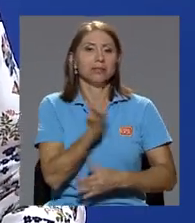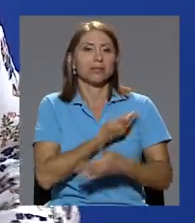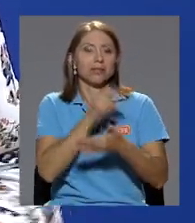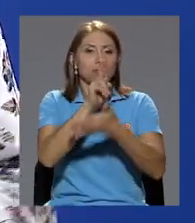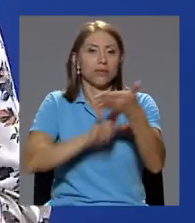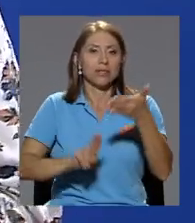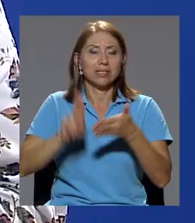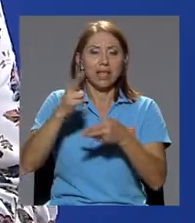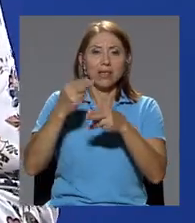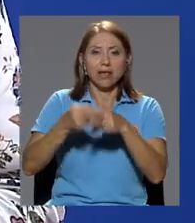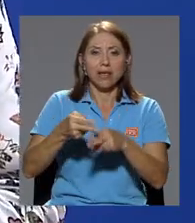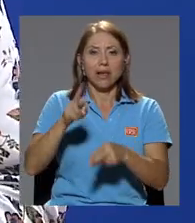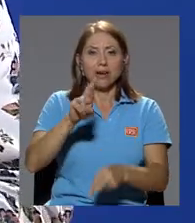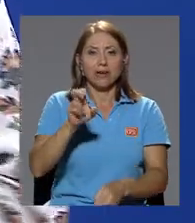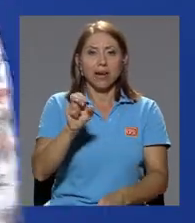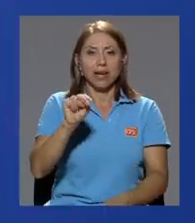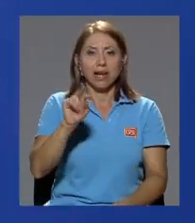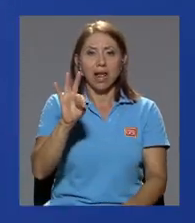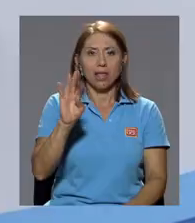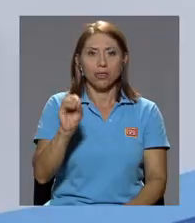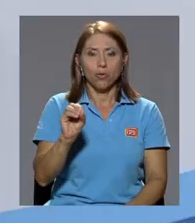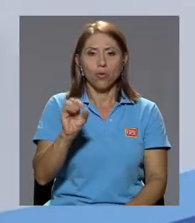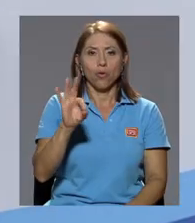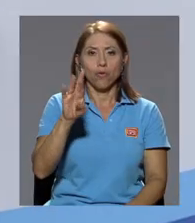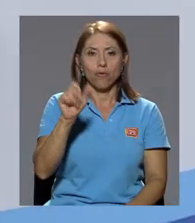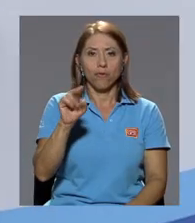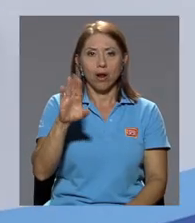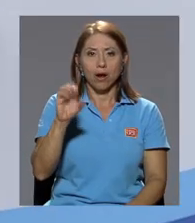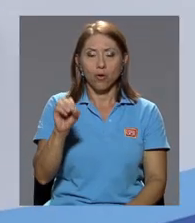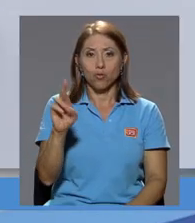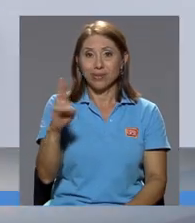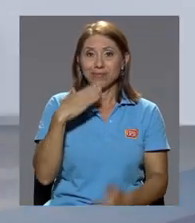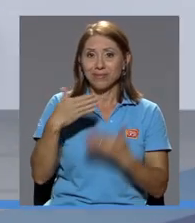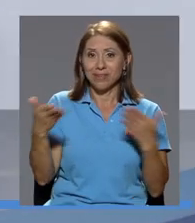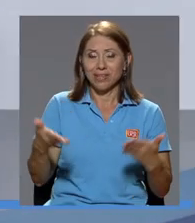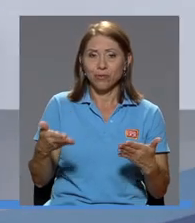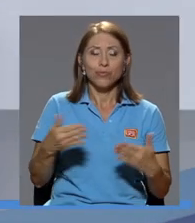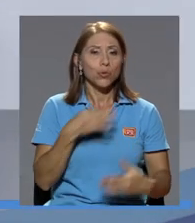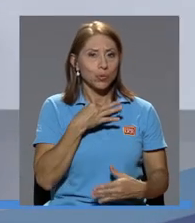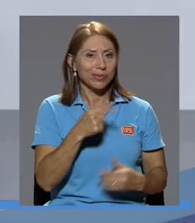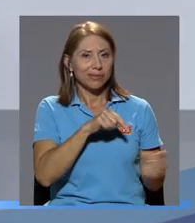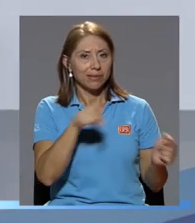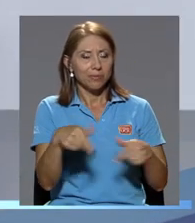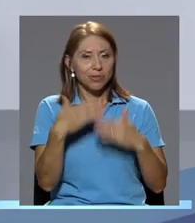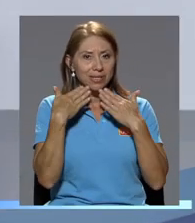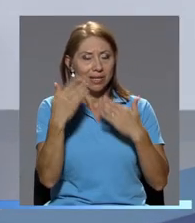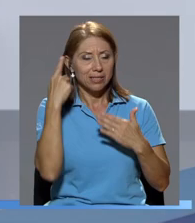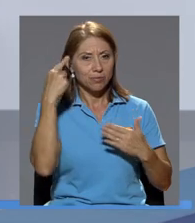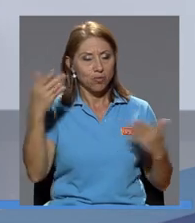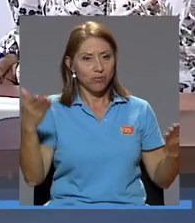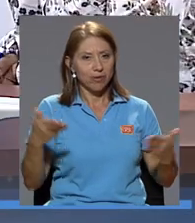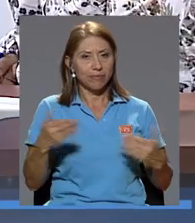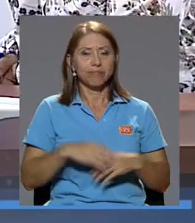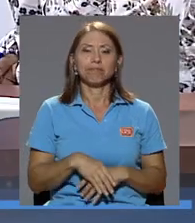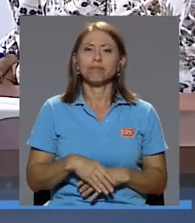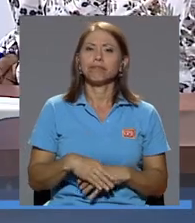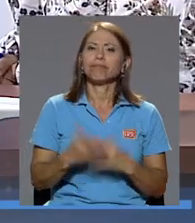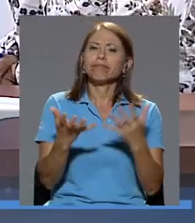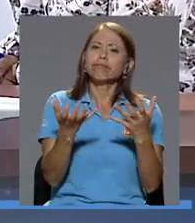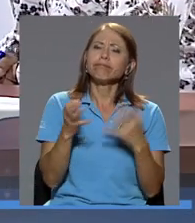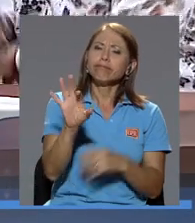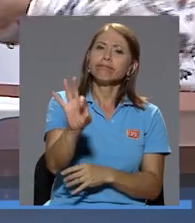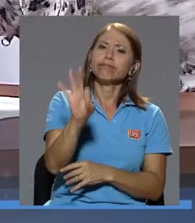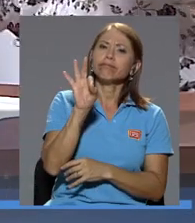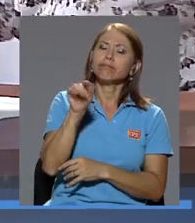universidad del estudiante renato franco rodríguez renato bienvenida desde la uv desde la cámara y muchísimas gracias por recibirme renato ha querido